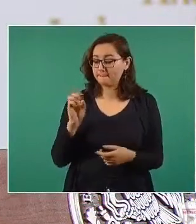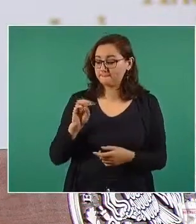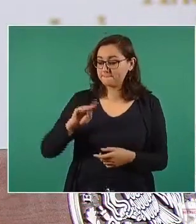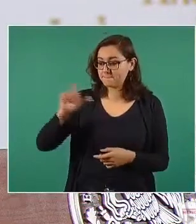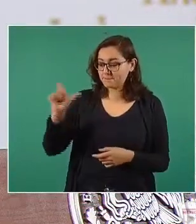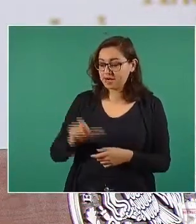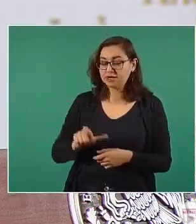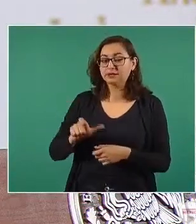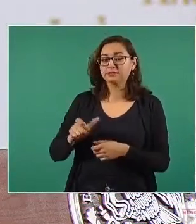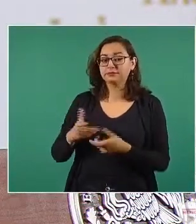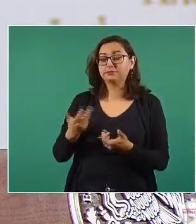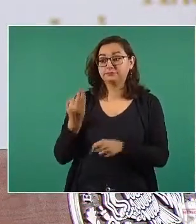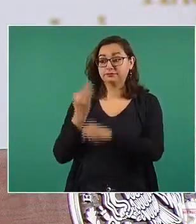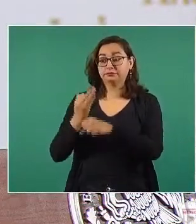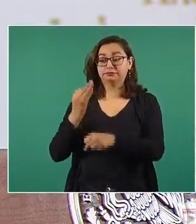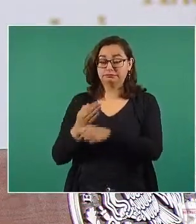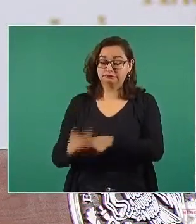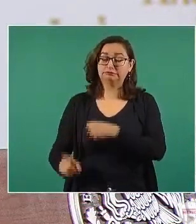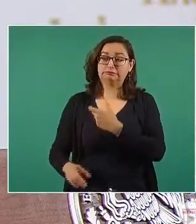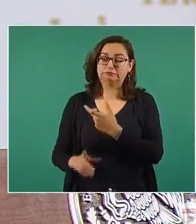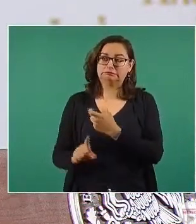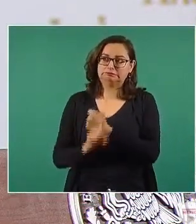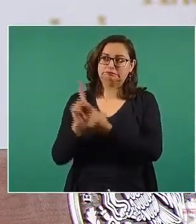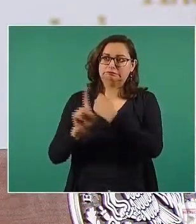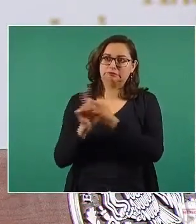remontando una crisis